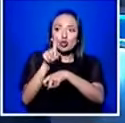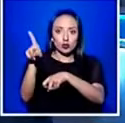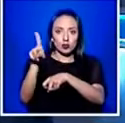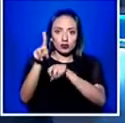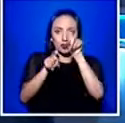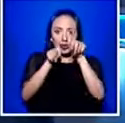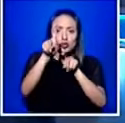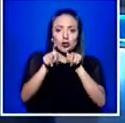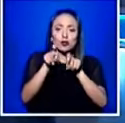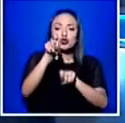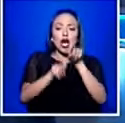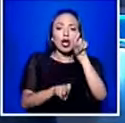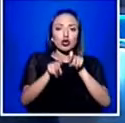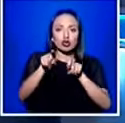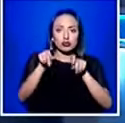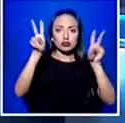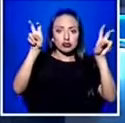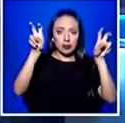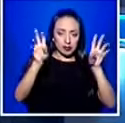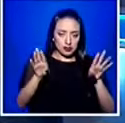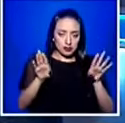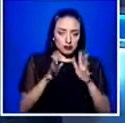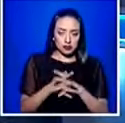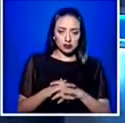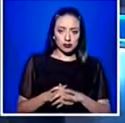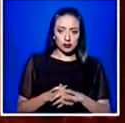sistema respiratorio y cardíaco y cómo enfrentarlo.